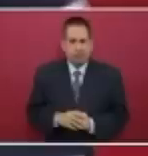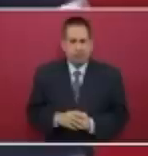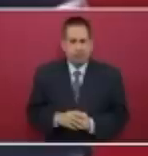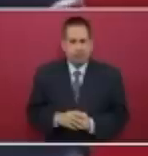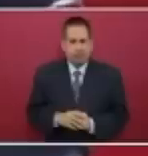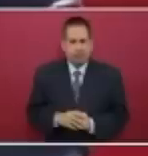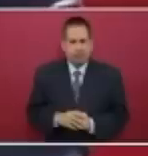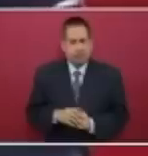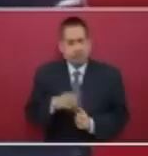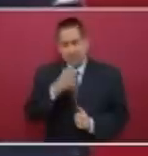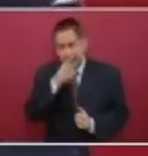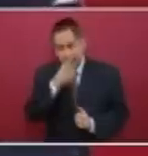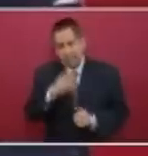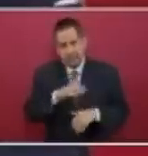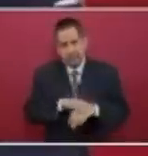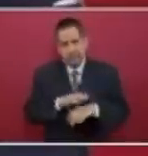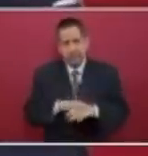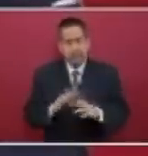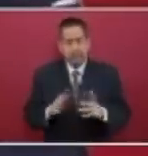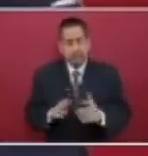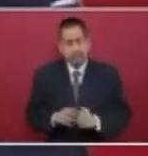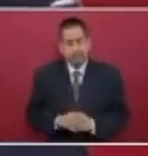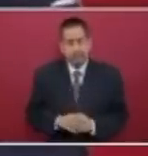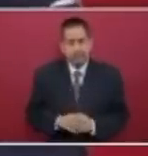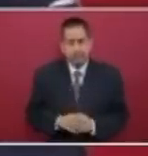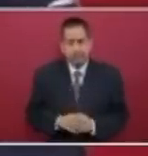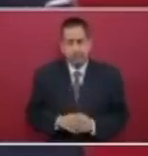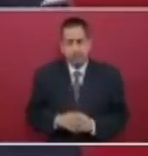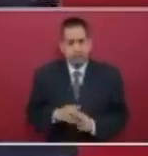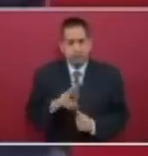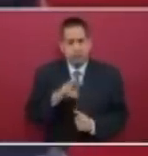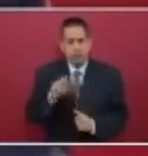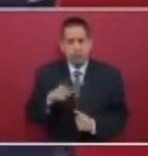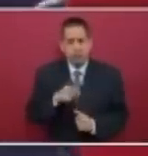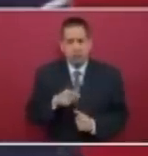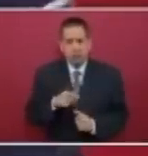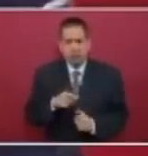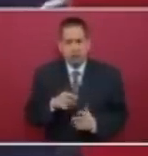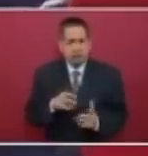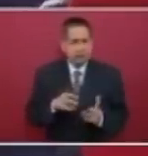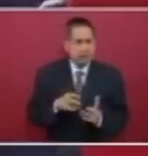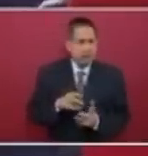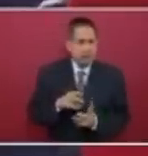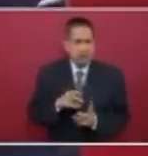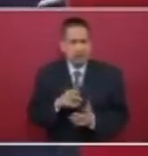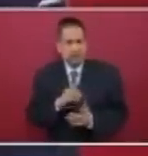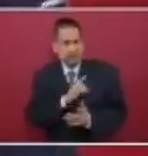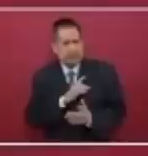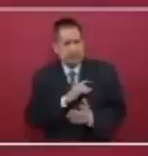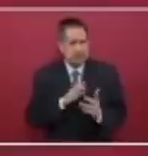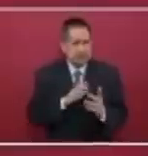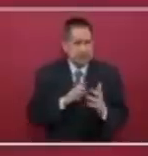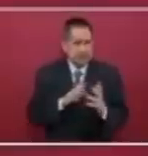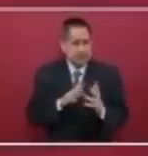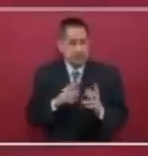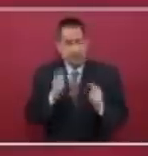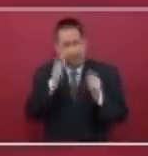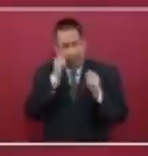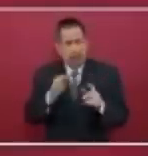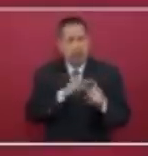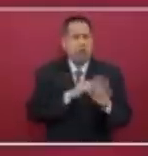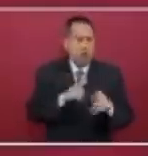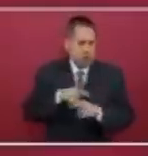y decirles qué no soy temerario que me